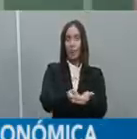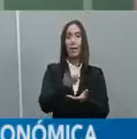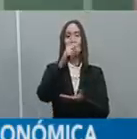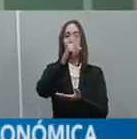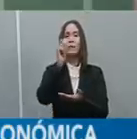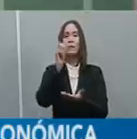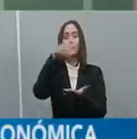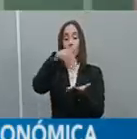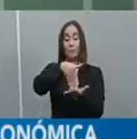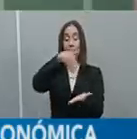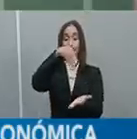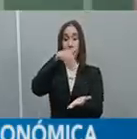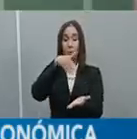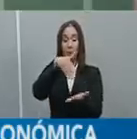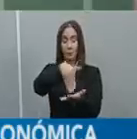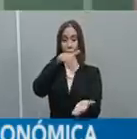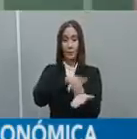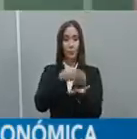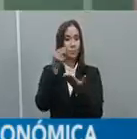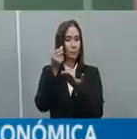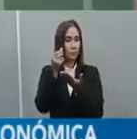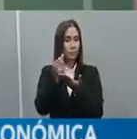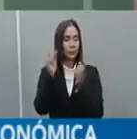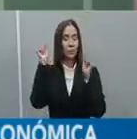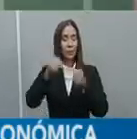las necesidades antes señaladas.